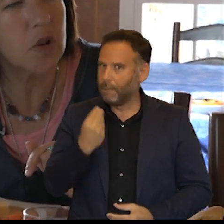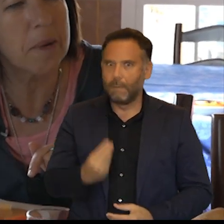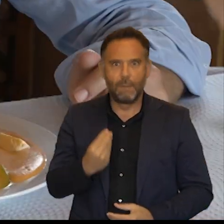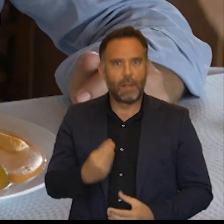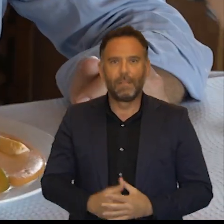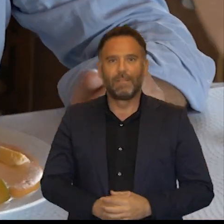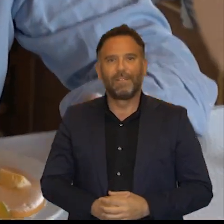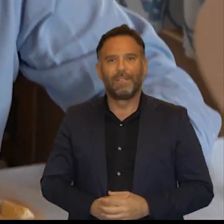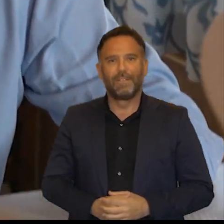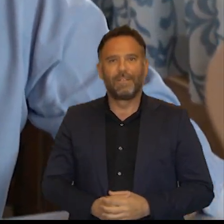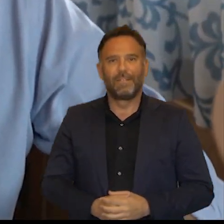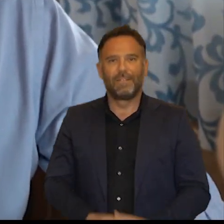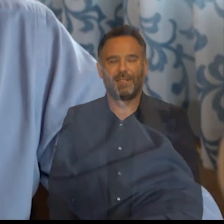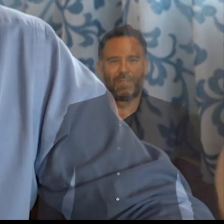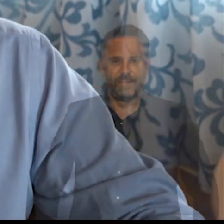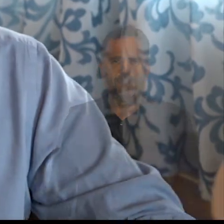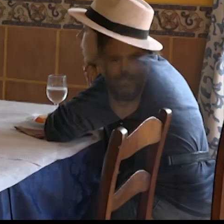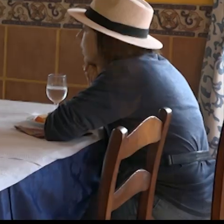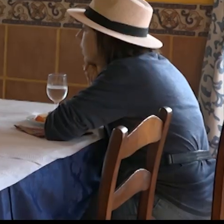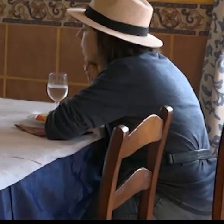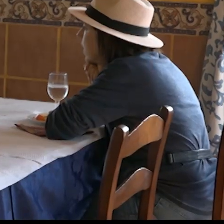Qué rico, de verdad.